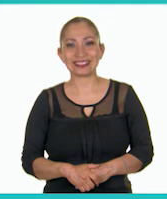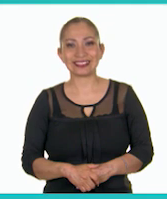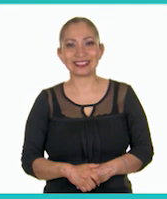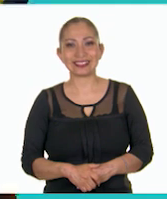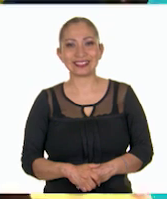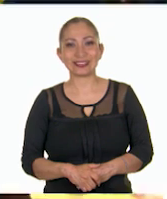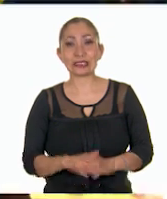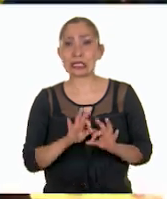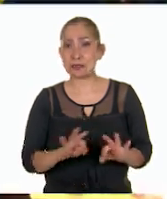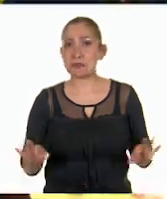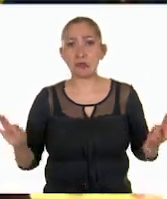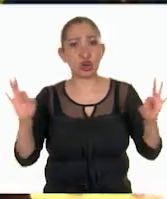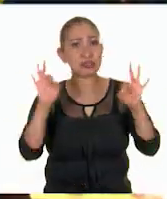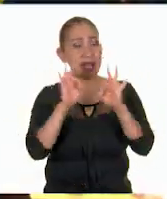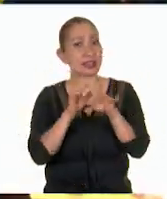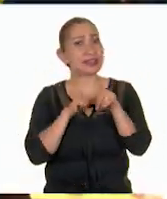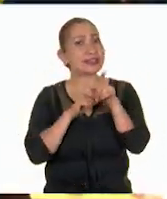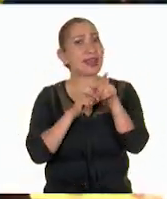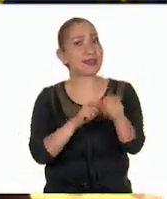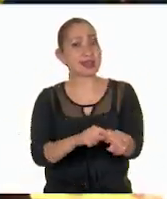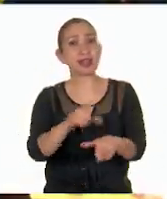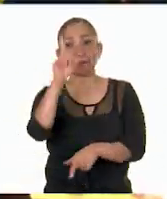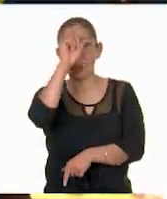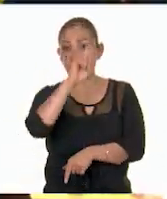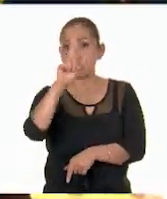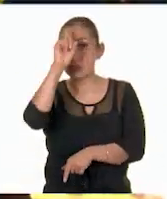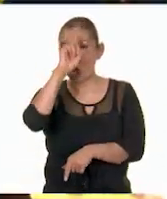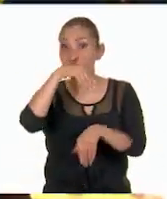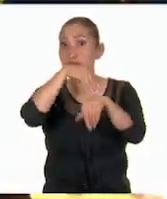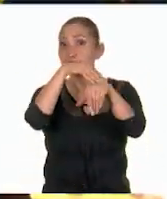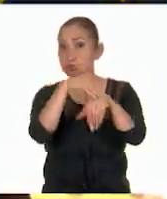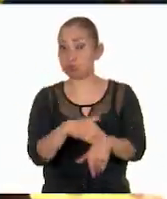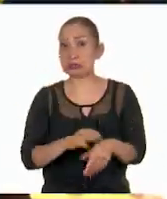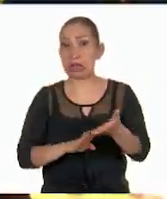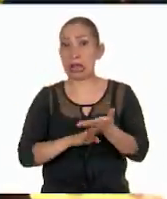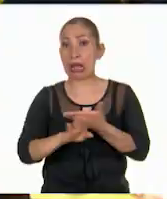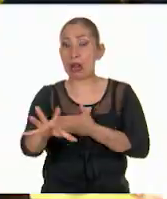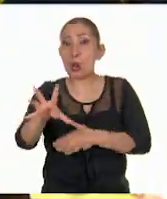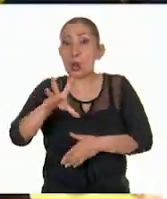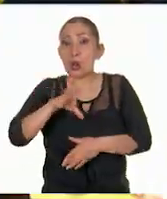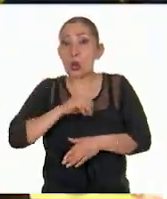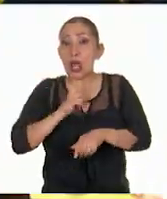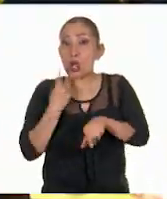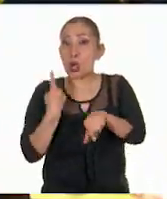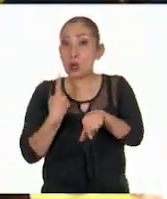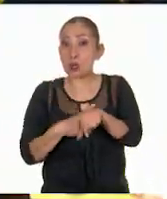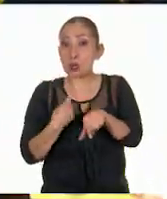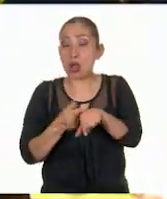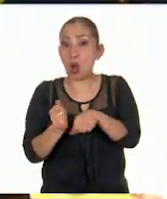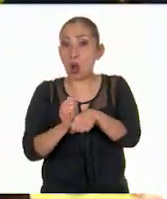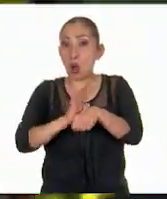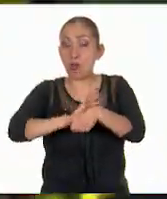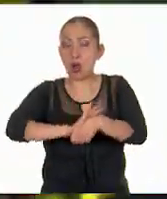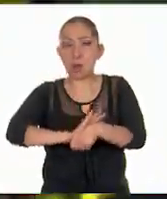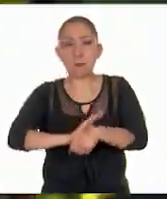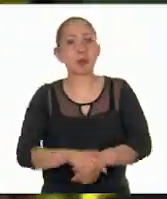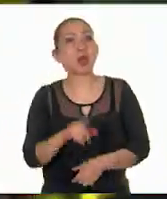Es muy importante continuar con las recomendaciones para evitar contagios de COVID.